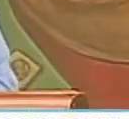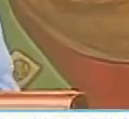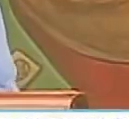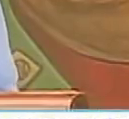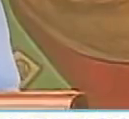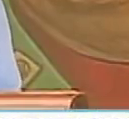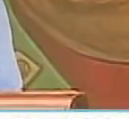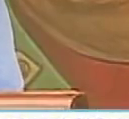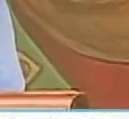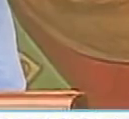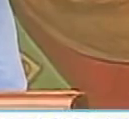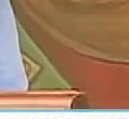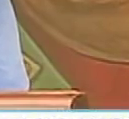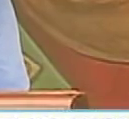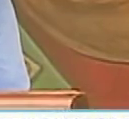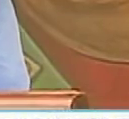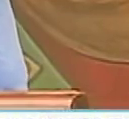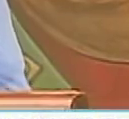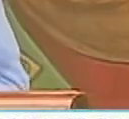para mí,